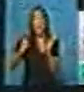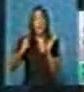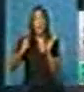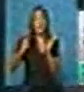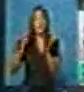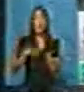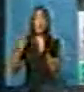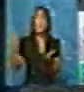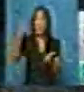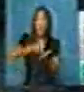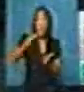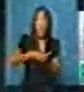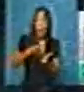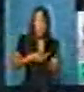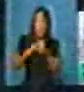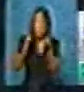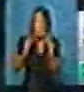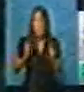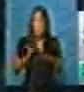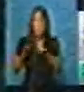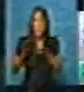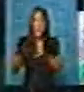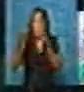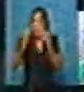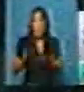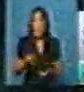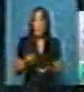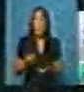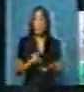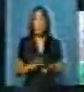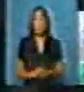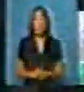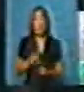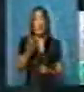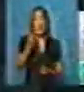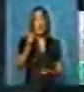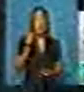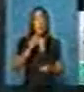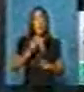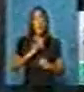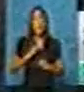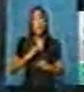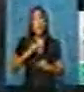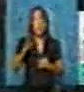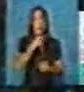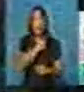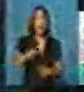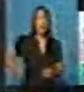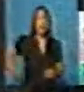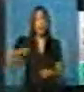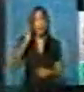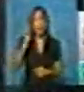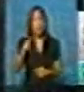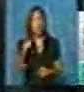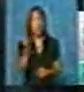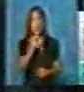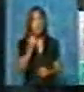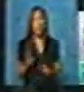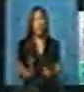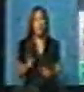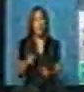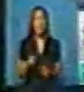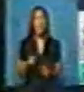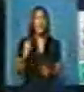seguir pagando los servicios como se venían haciendo. La verdad que lamentamos que el gobierno no se fije en eso, piense mucho